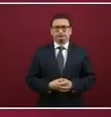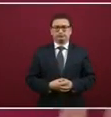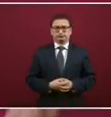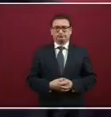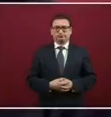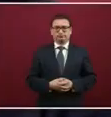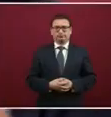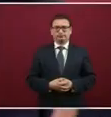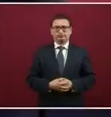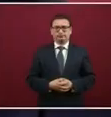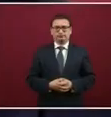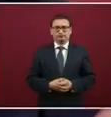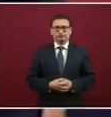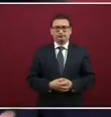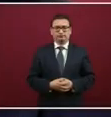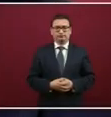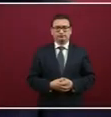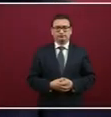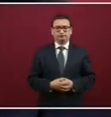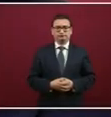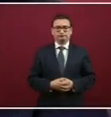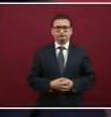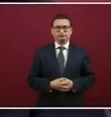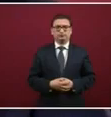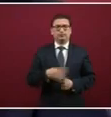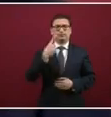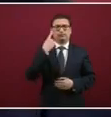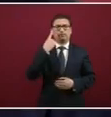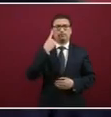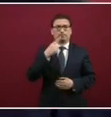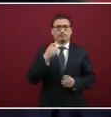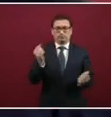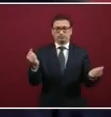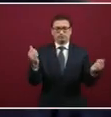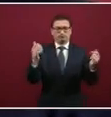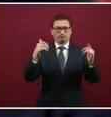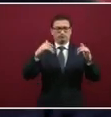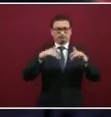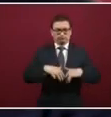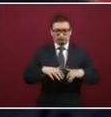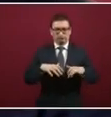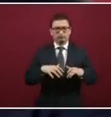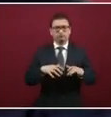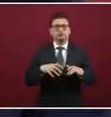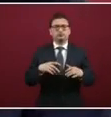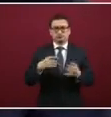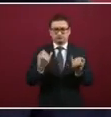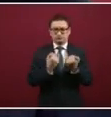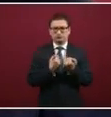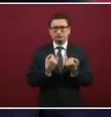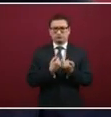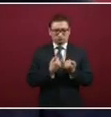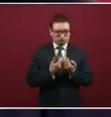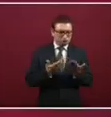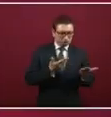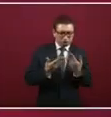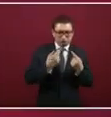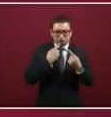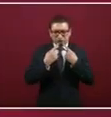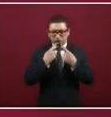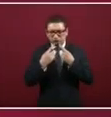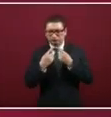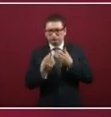para crear una especie de congreso constituyente y elaborar una